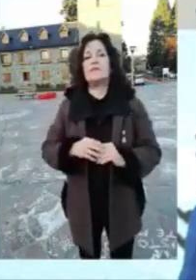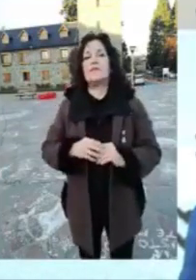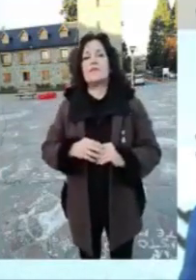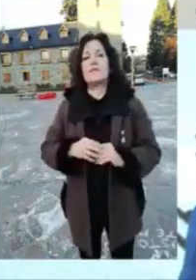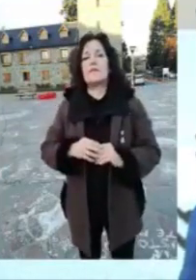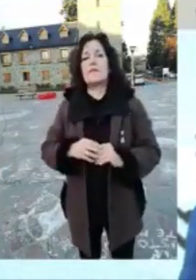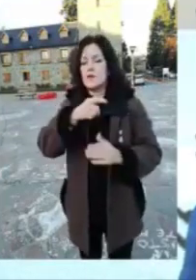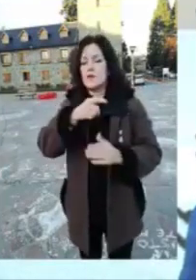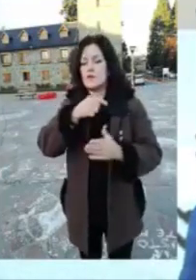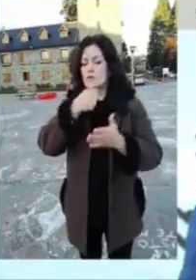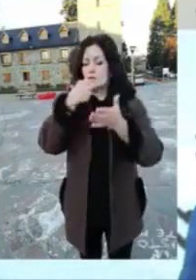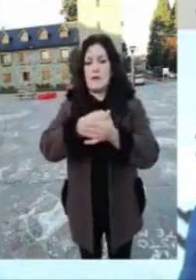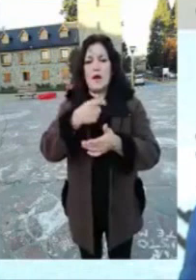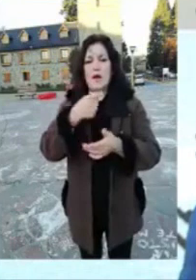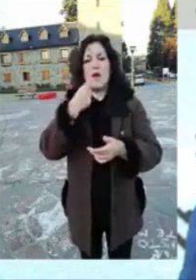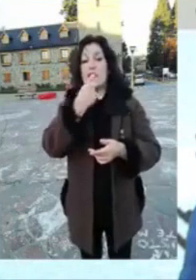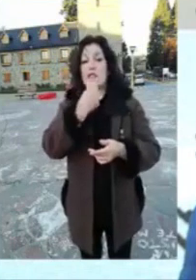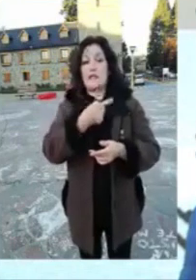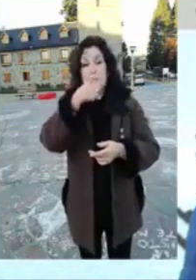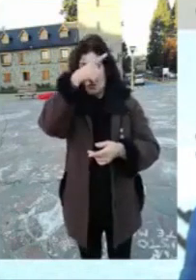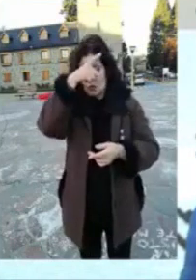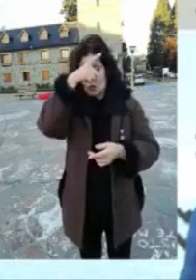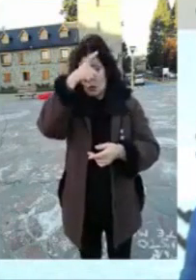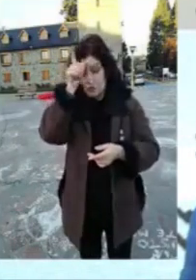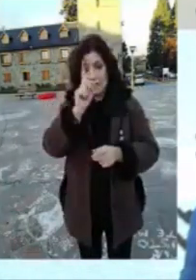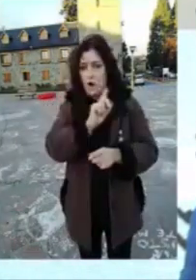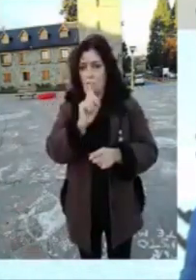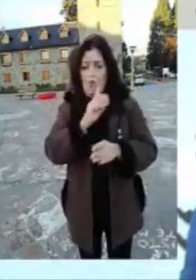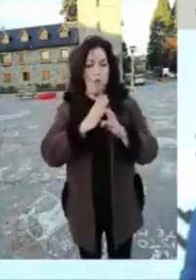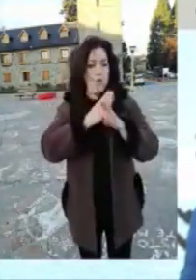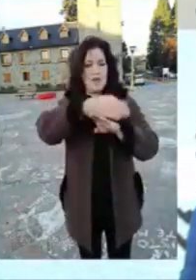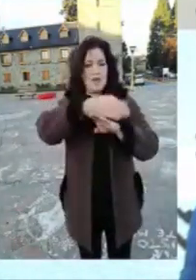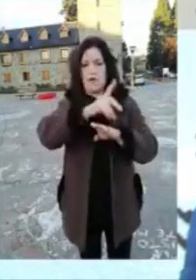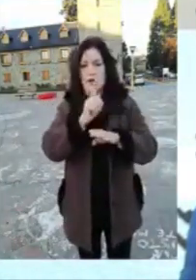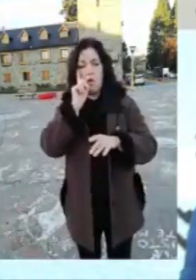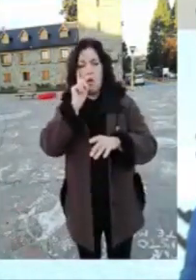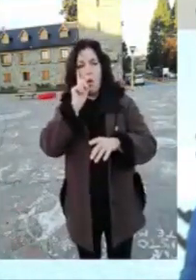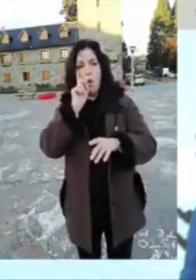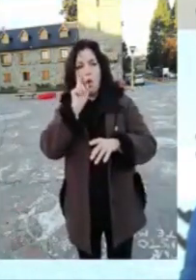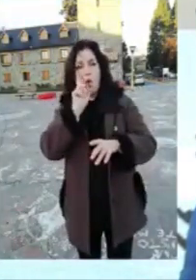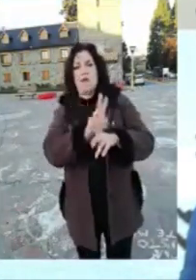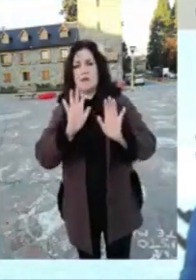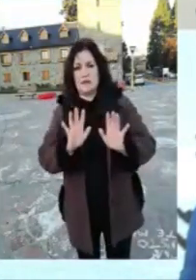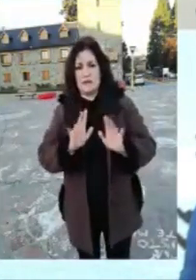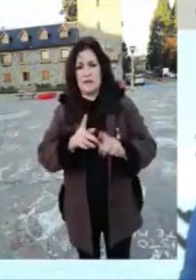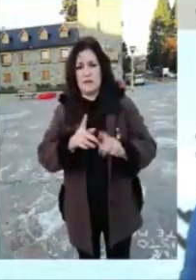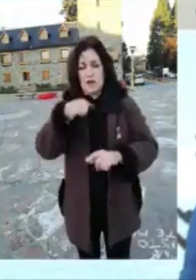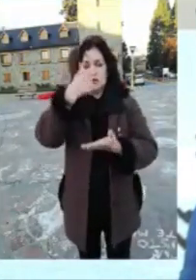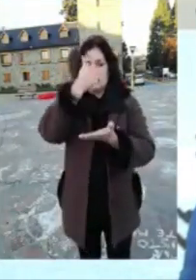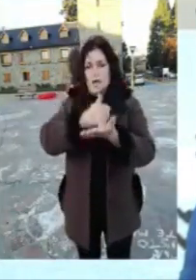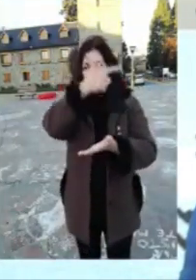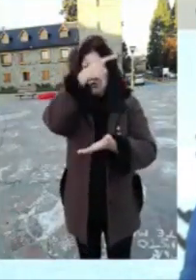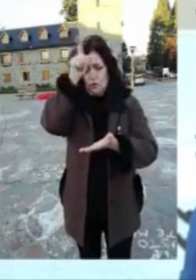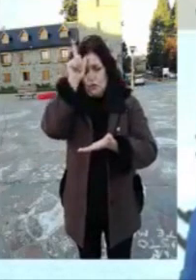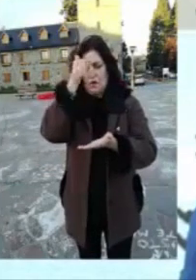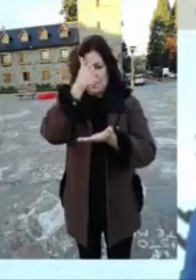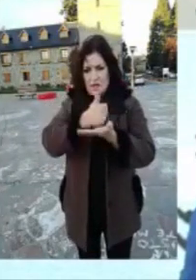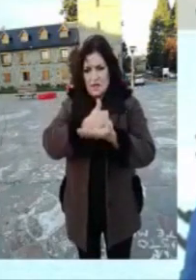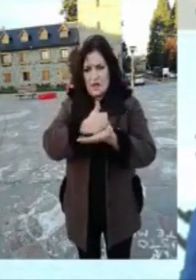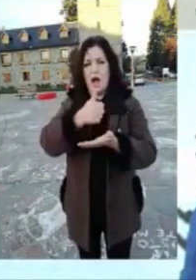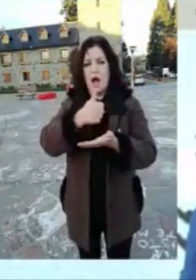al vecino que no puede salir que se cuide que está mal lo que está haciendo no siempre es es grato eso pero lo han